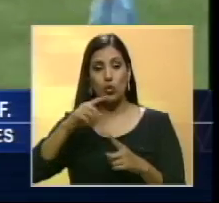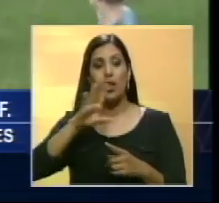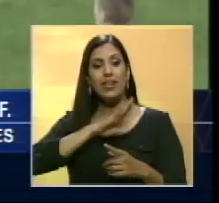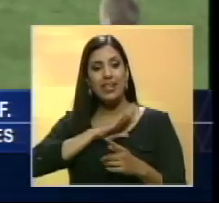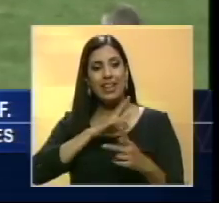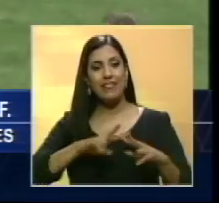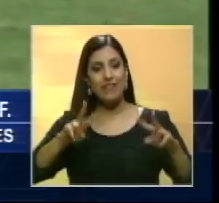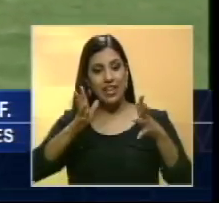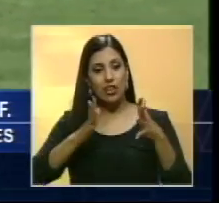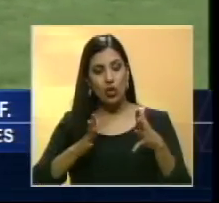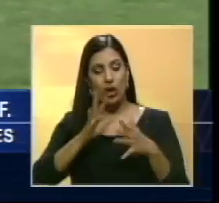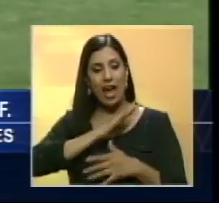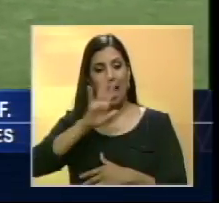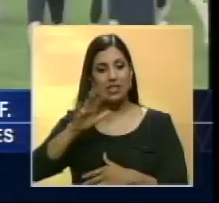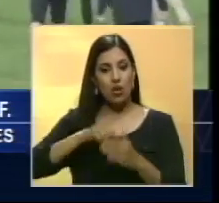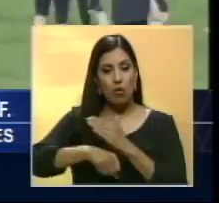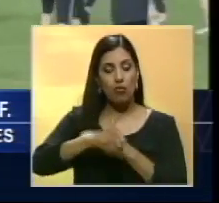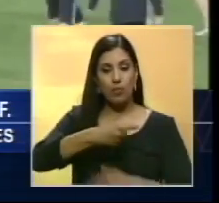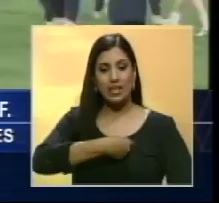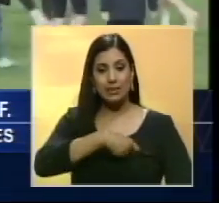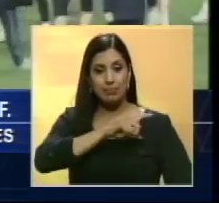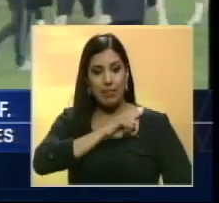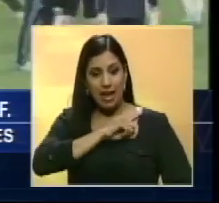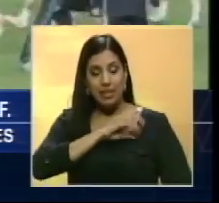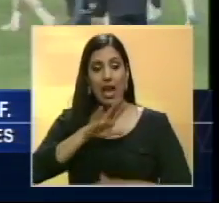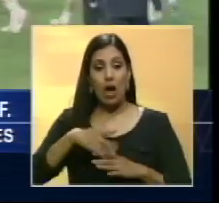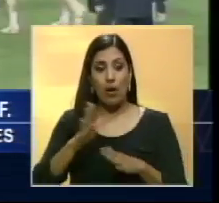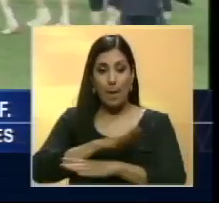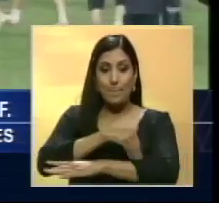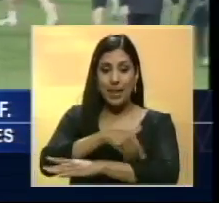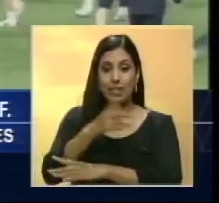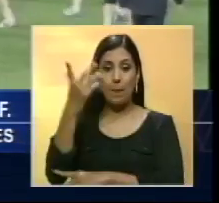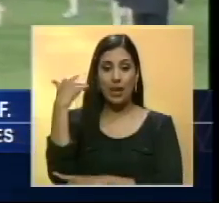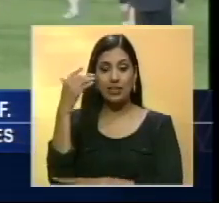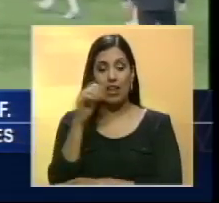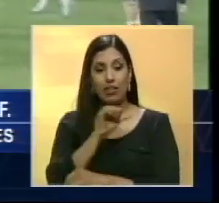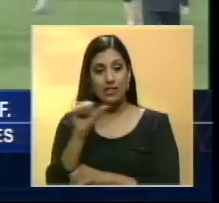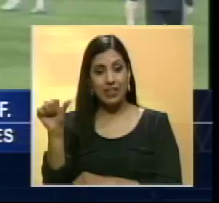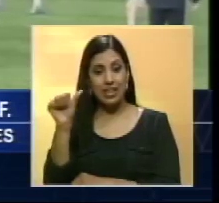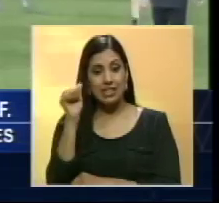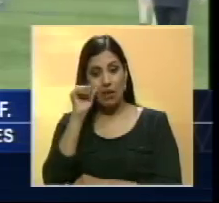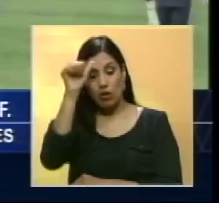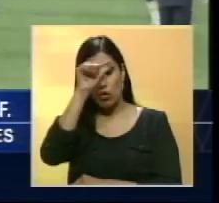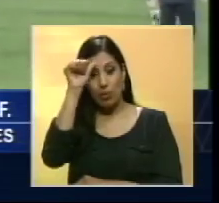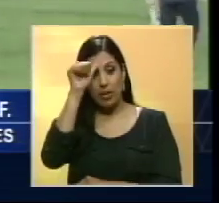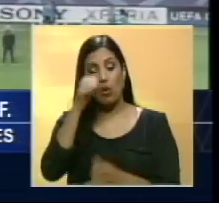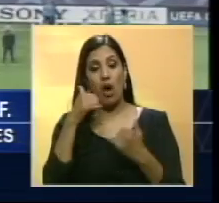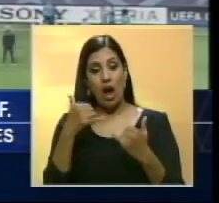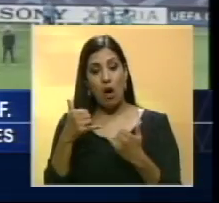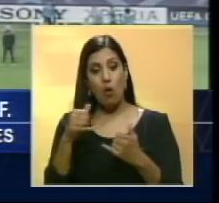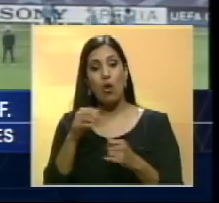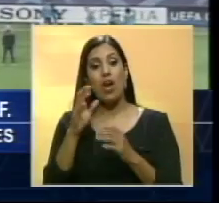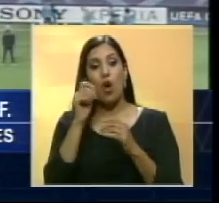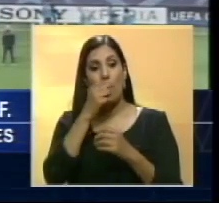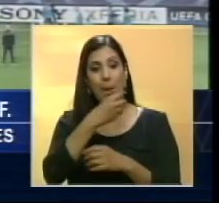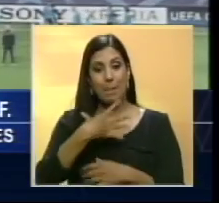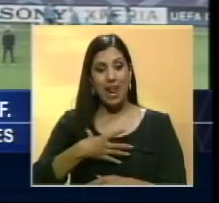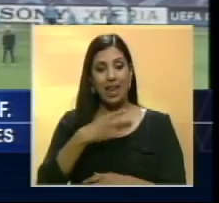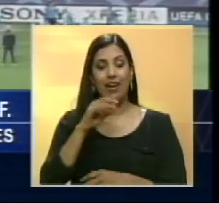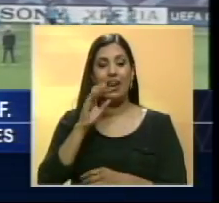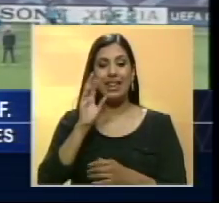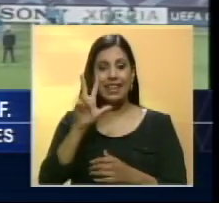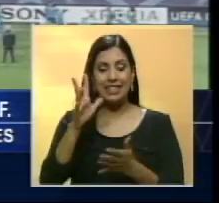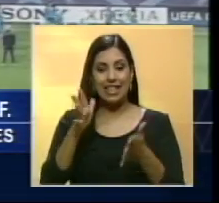por su victoria en el clásico del fútbol español ante el Barcelona el pasado fin de semana. El conjunto blanco ha ganado en 3 de sus últimas